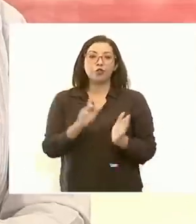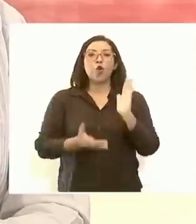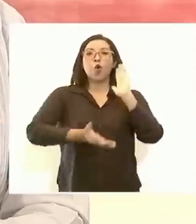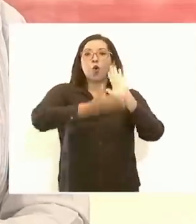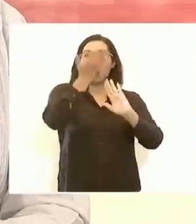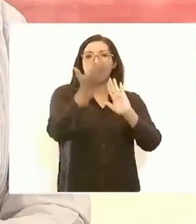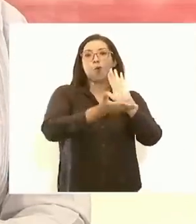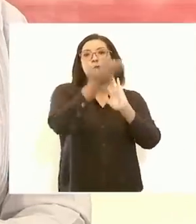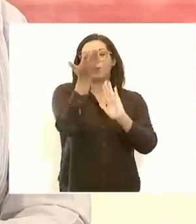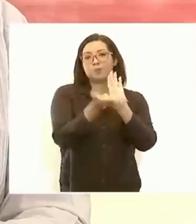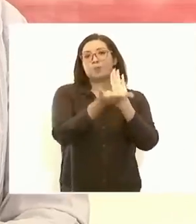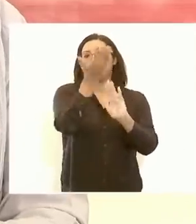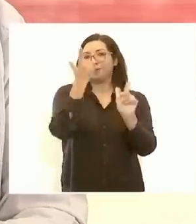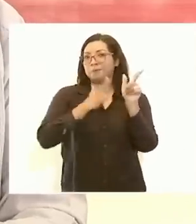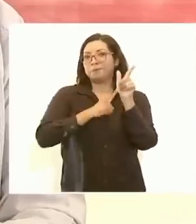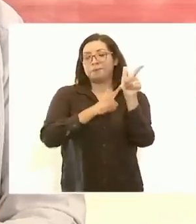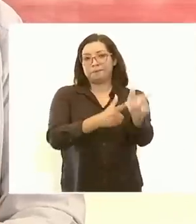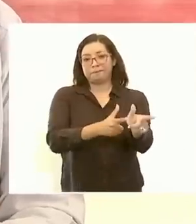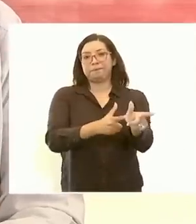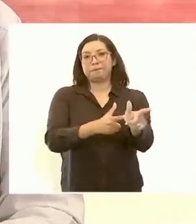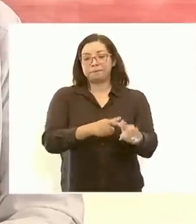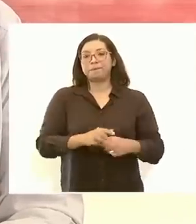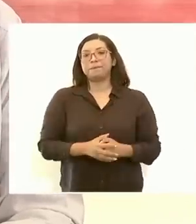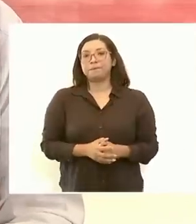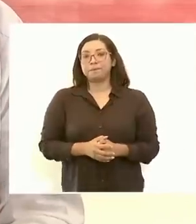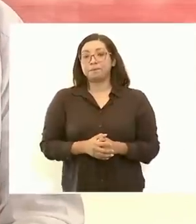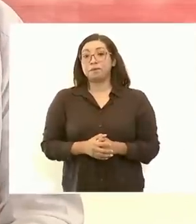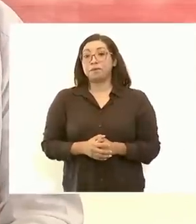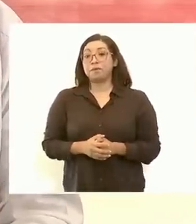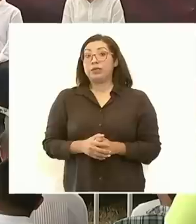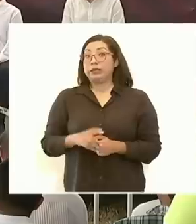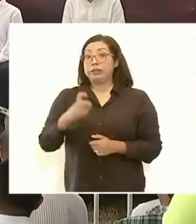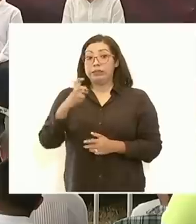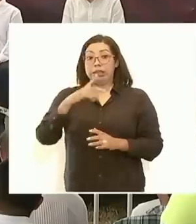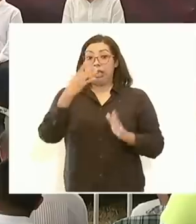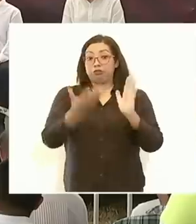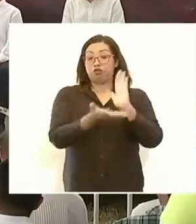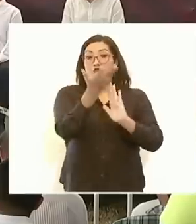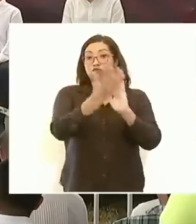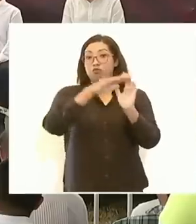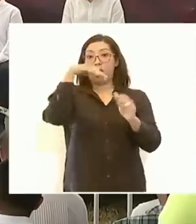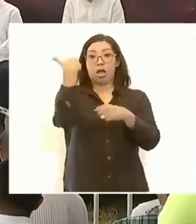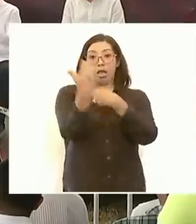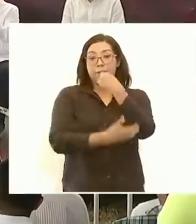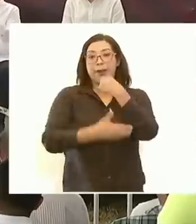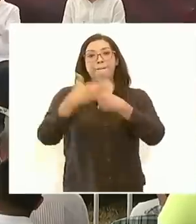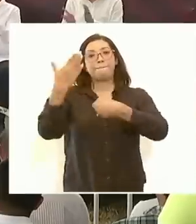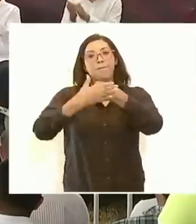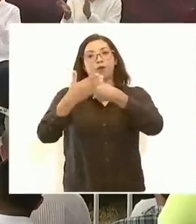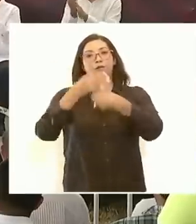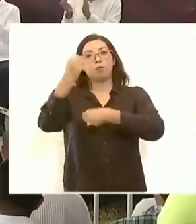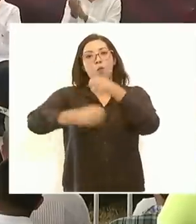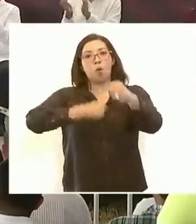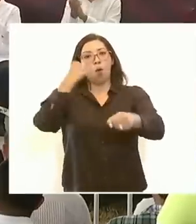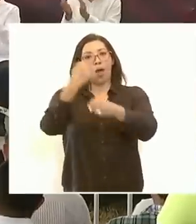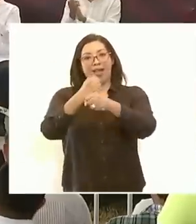obras a finales del año próximo. Eso es lo que queremos.